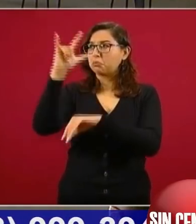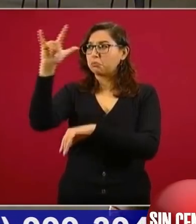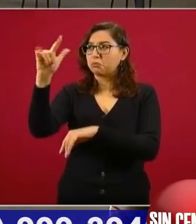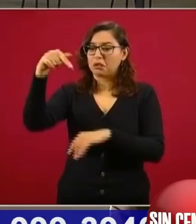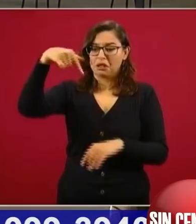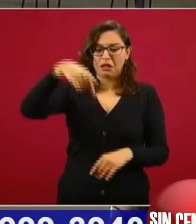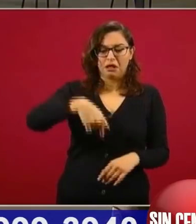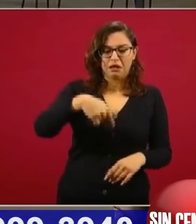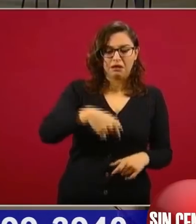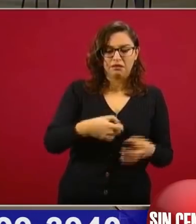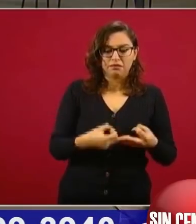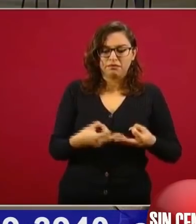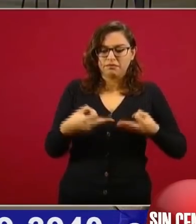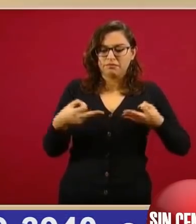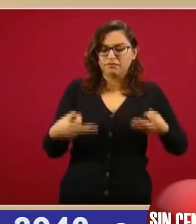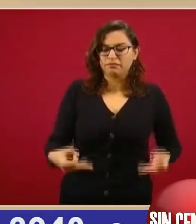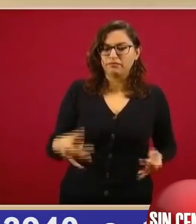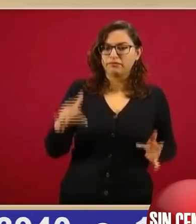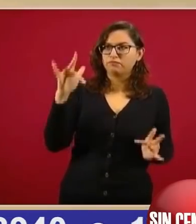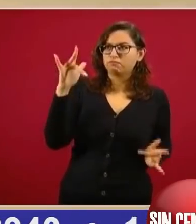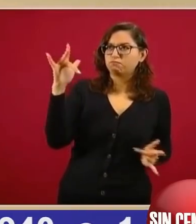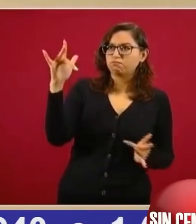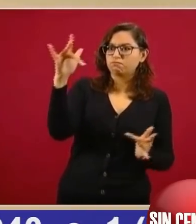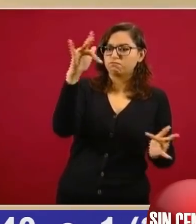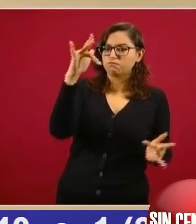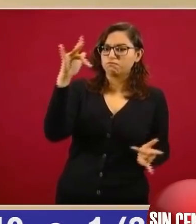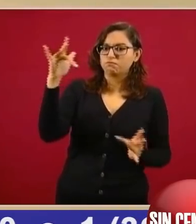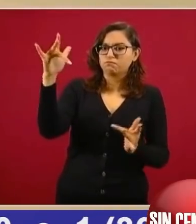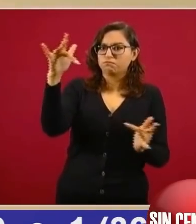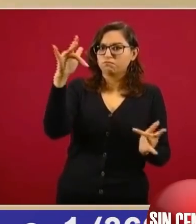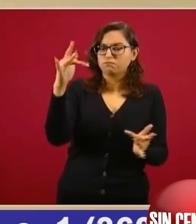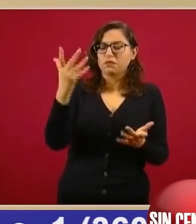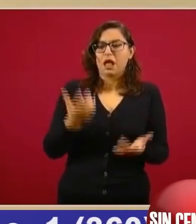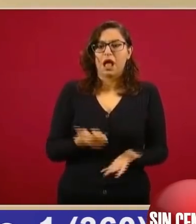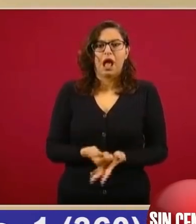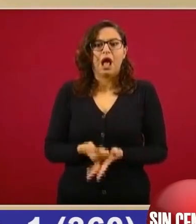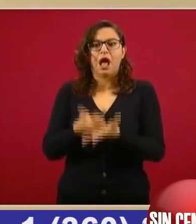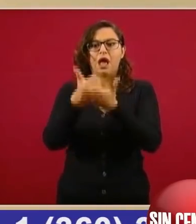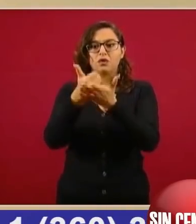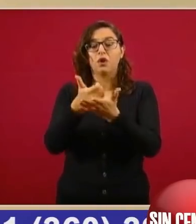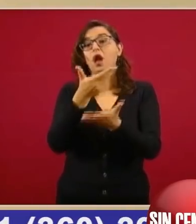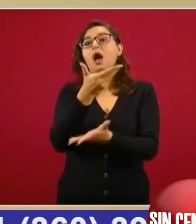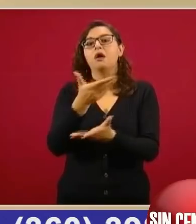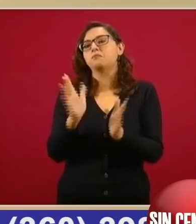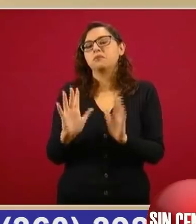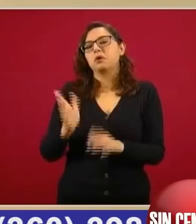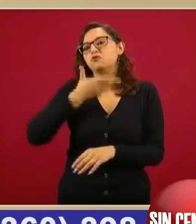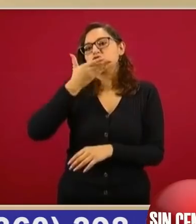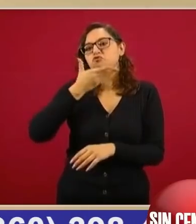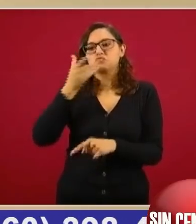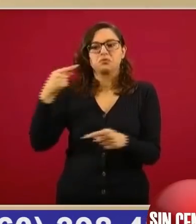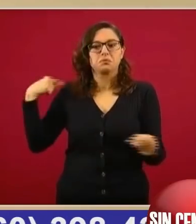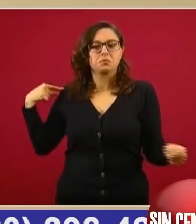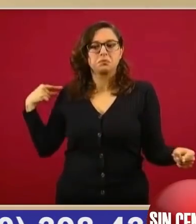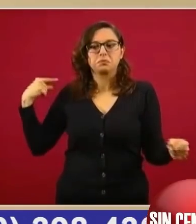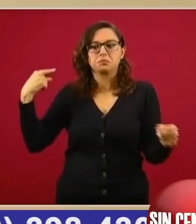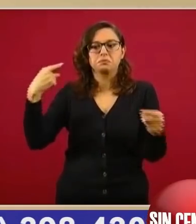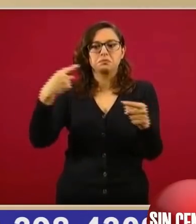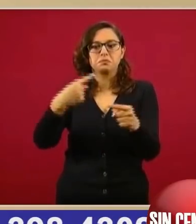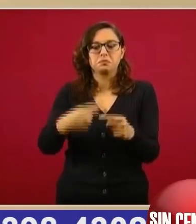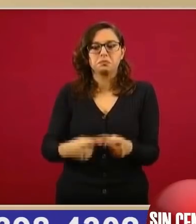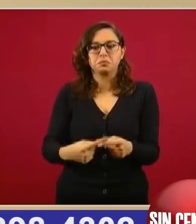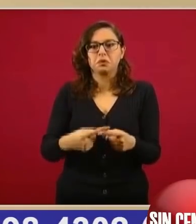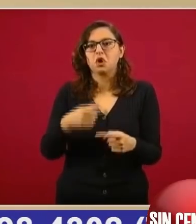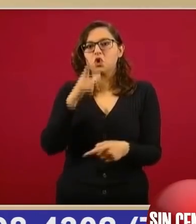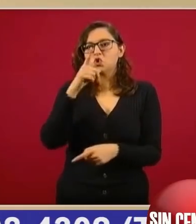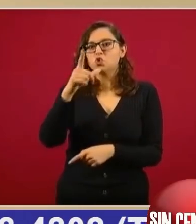tierra, localizadores en tierra, que son radiofaros. Ahora estamos entrando en una etapa en donde el